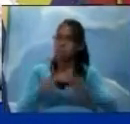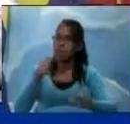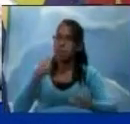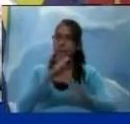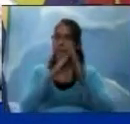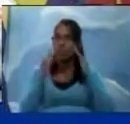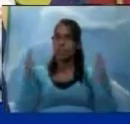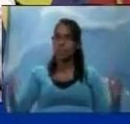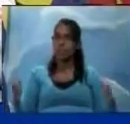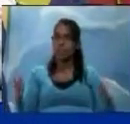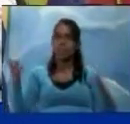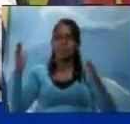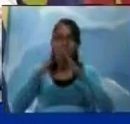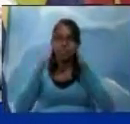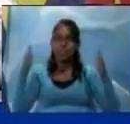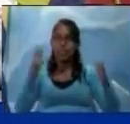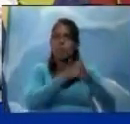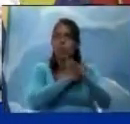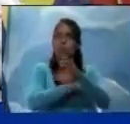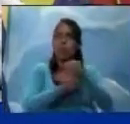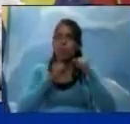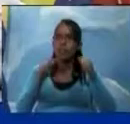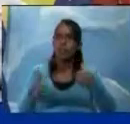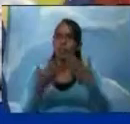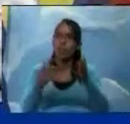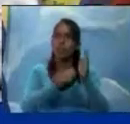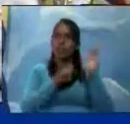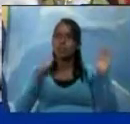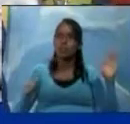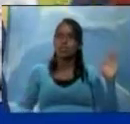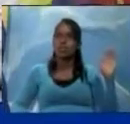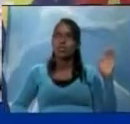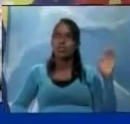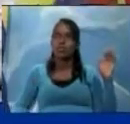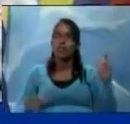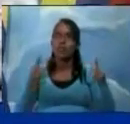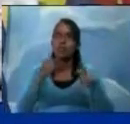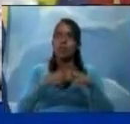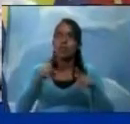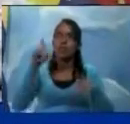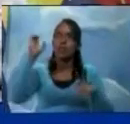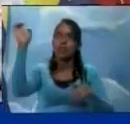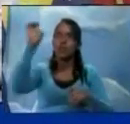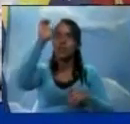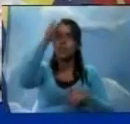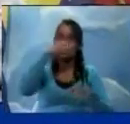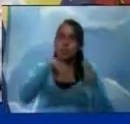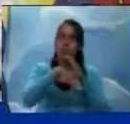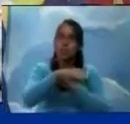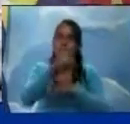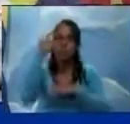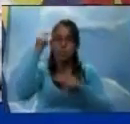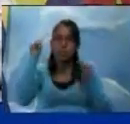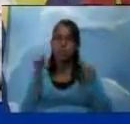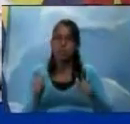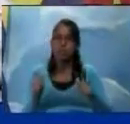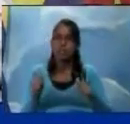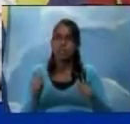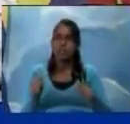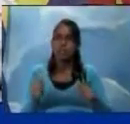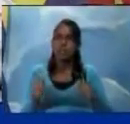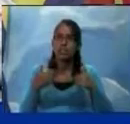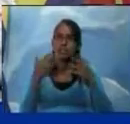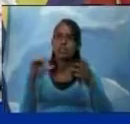grande, tremendo poder le ha entregado el Señor. Pero el evangelista pasa por aquí, se